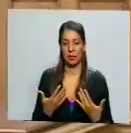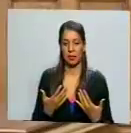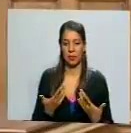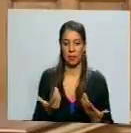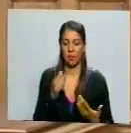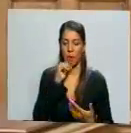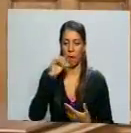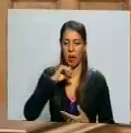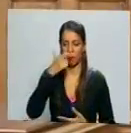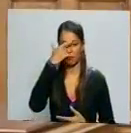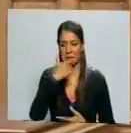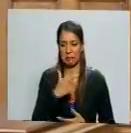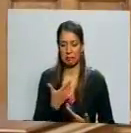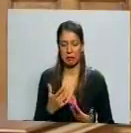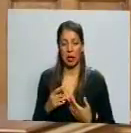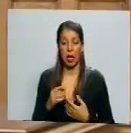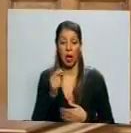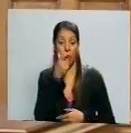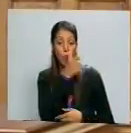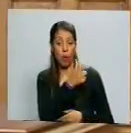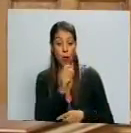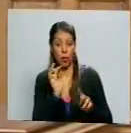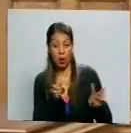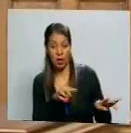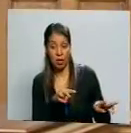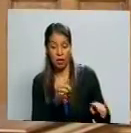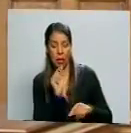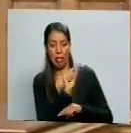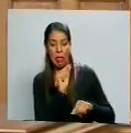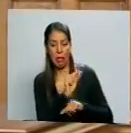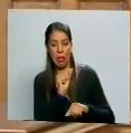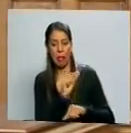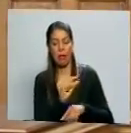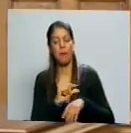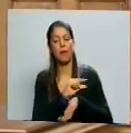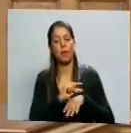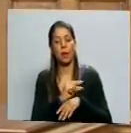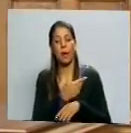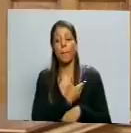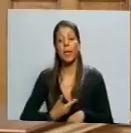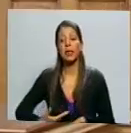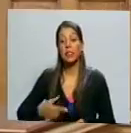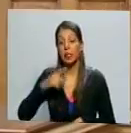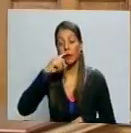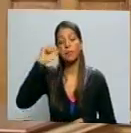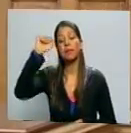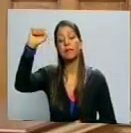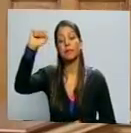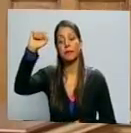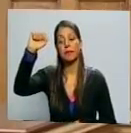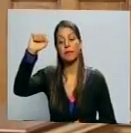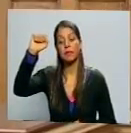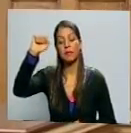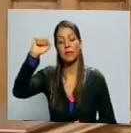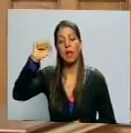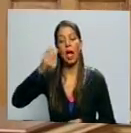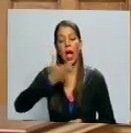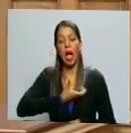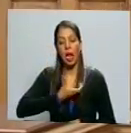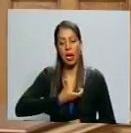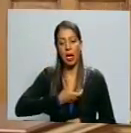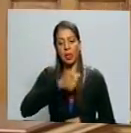nuestro pueblo, porque resulta que es un pueblo, que es un Estado, que es un presidente nuestro presidente Nicolás Maduro, nuestros